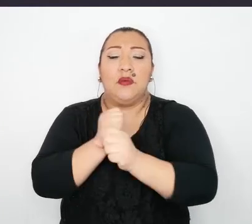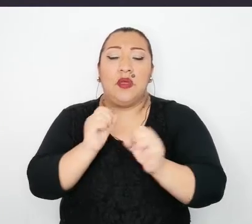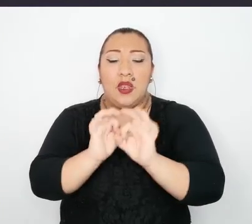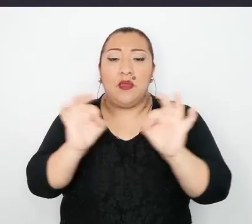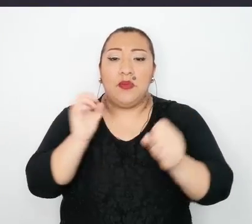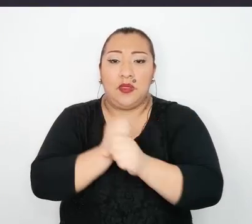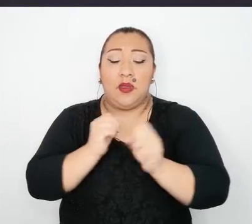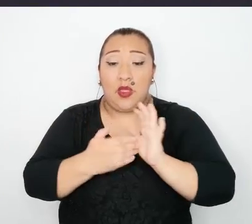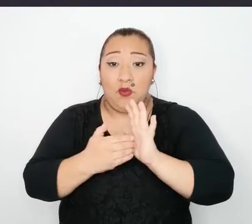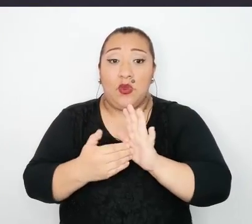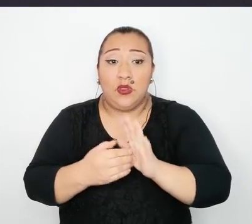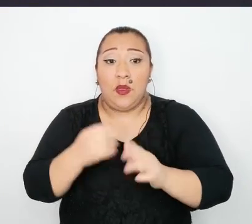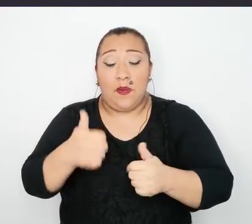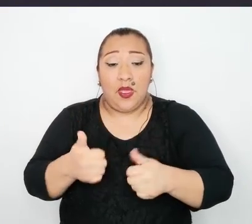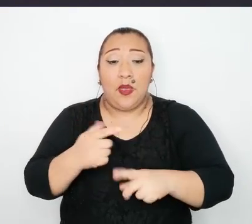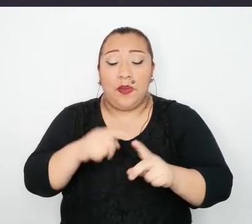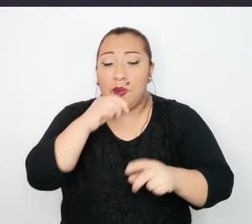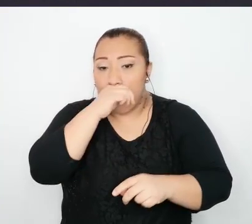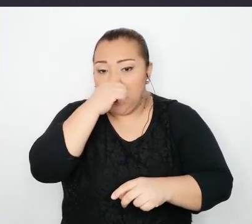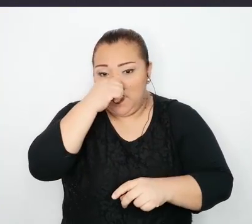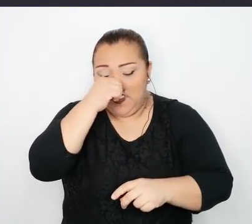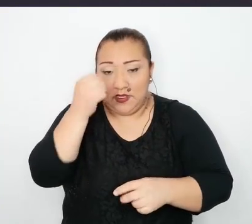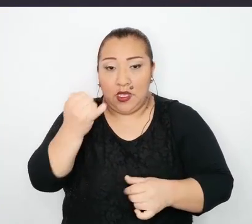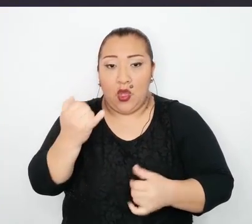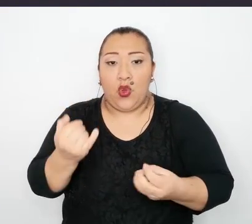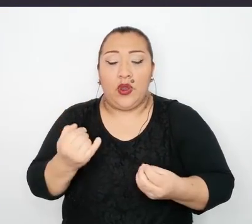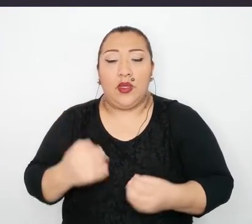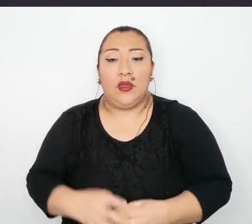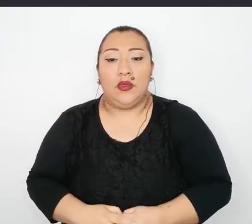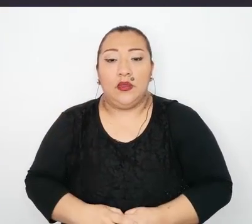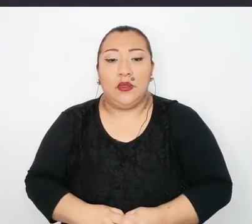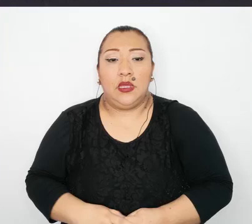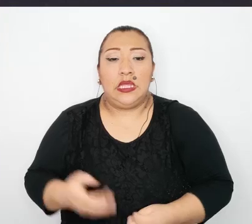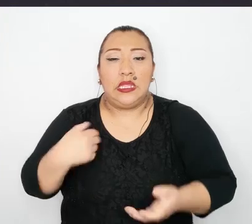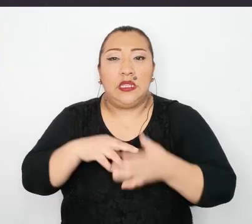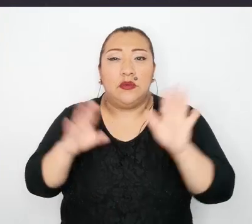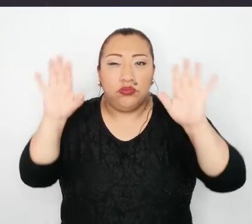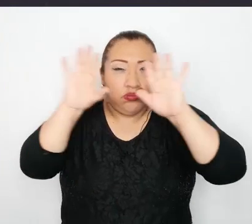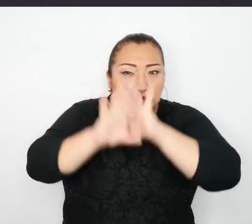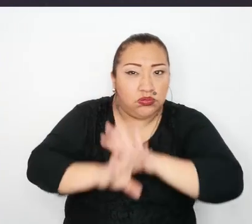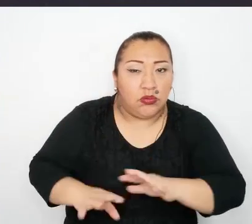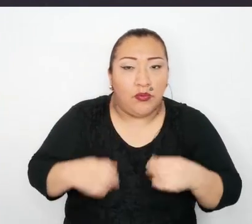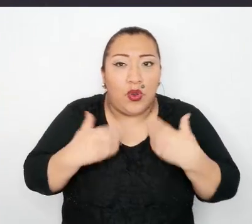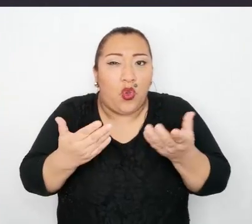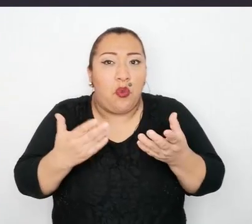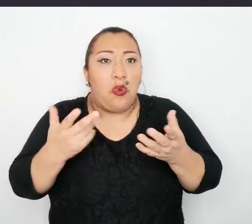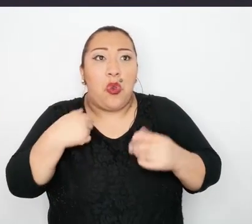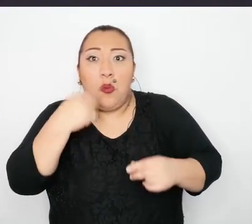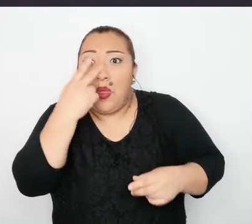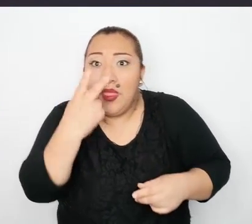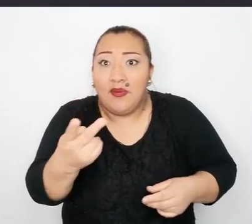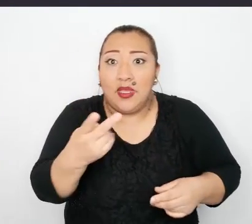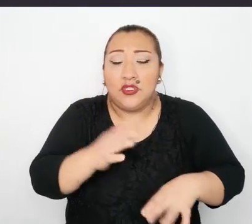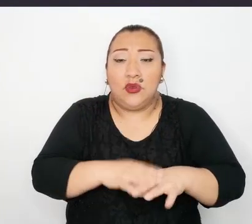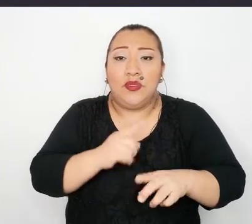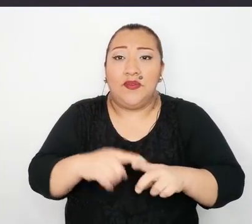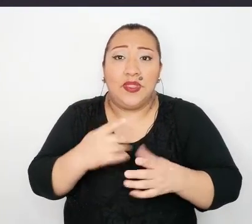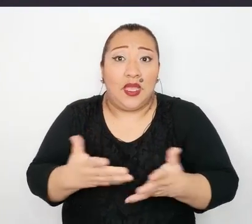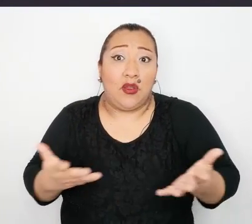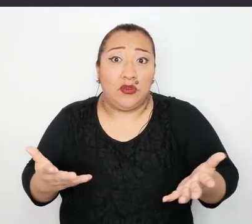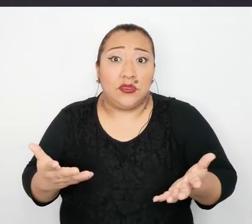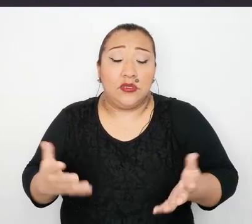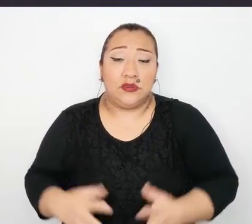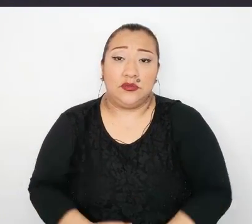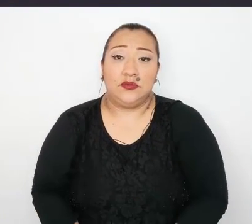de la transparencia también? Además de tener en cuenta de que ahora último el presidente ha puesto incluso una cortina en su vehículo para que tampoco se pueda